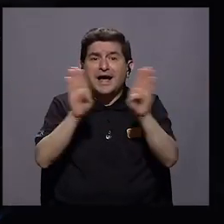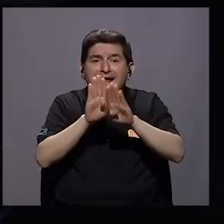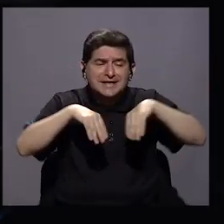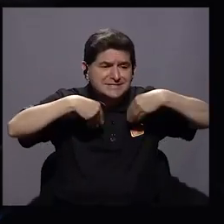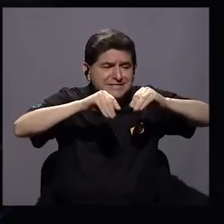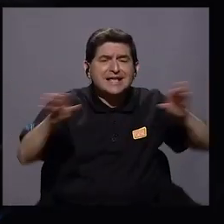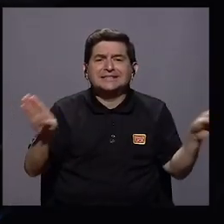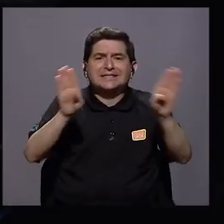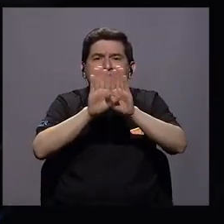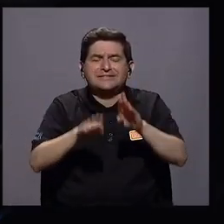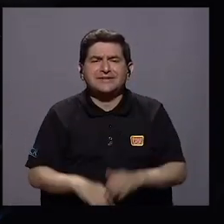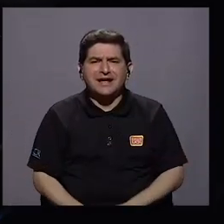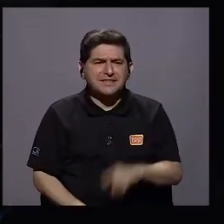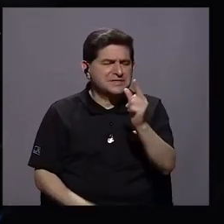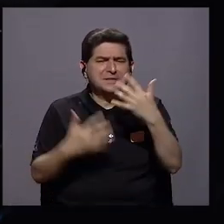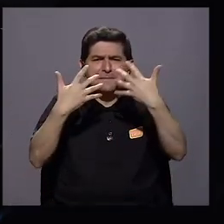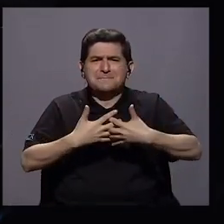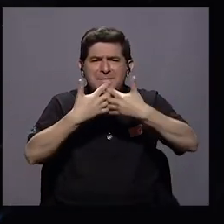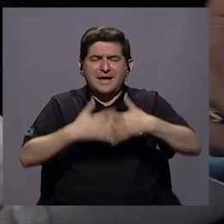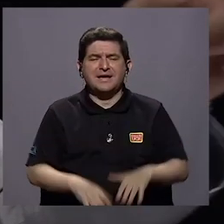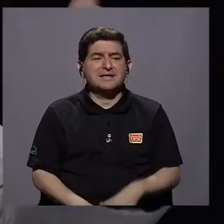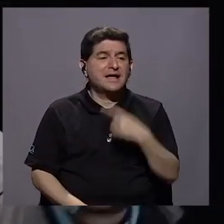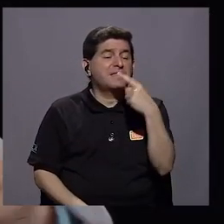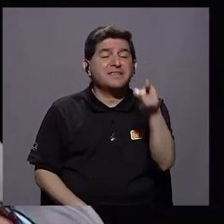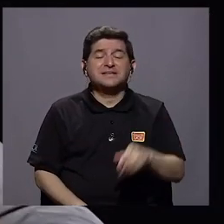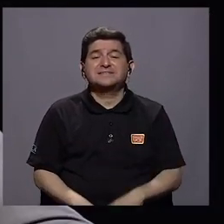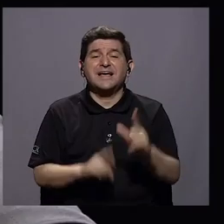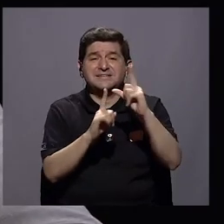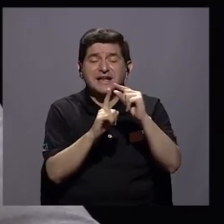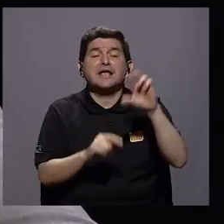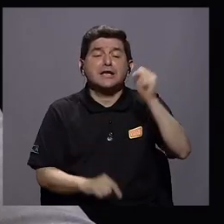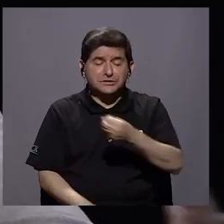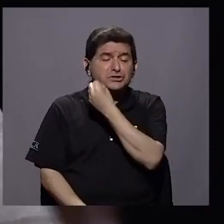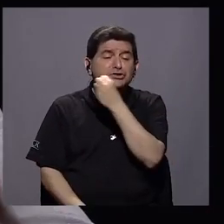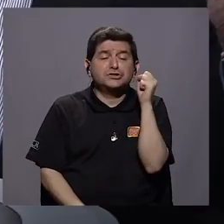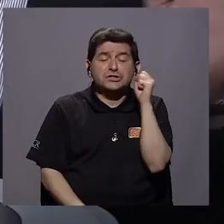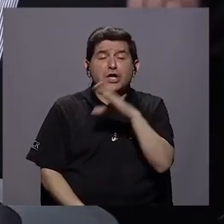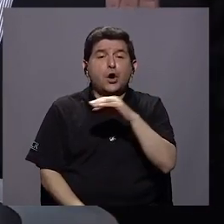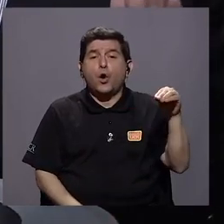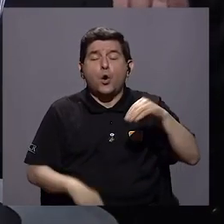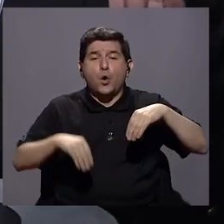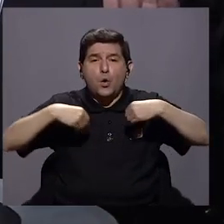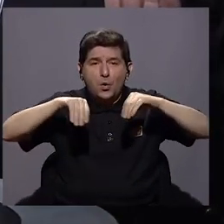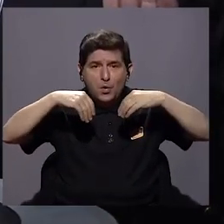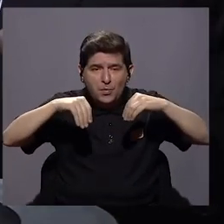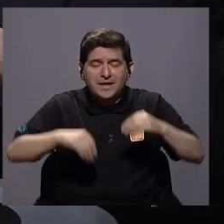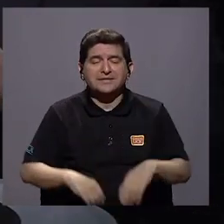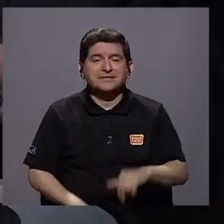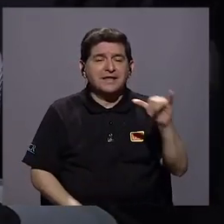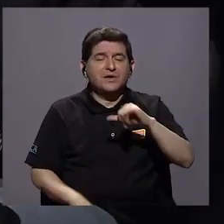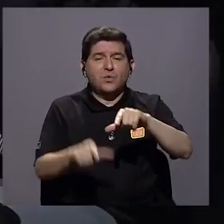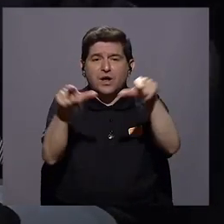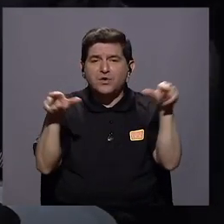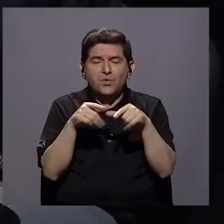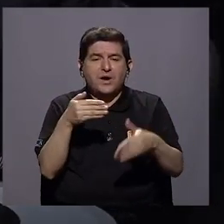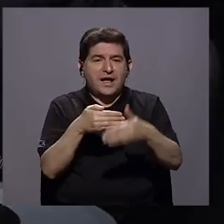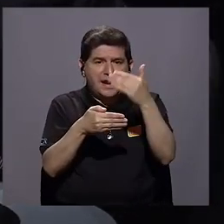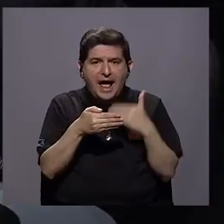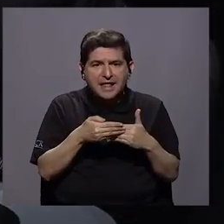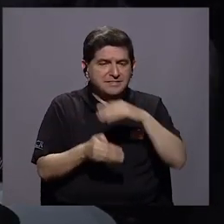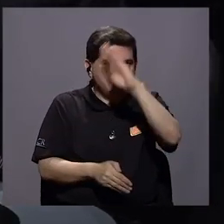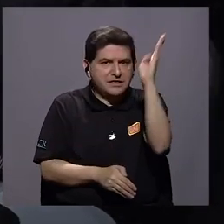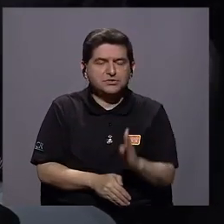las tiendas cerradas, las pequeñas empresas cerradas. Se alquila. Las odas y el se alquila o se vende. Así es. Lugares que nunca antes